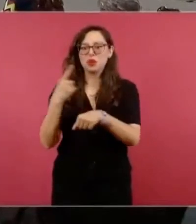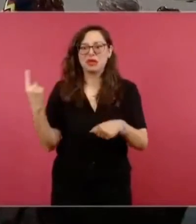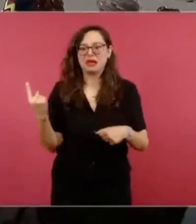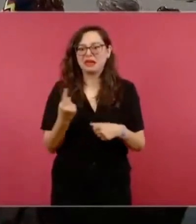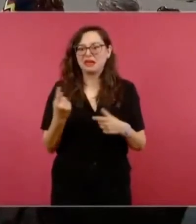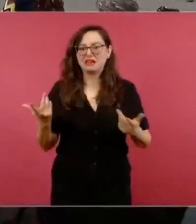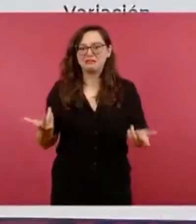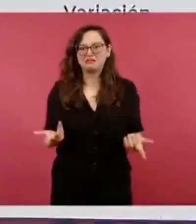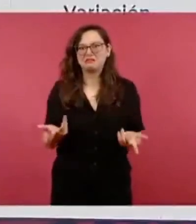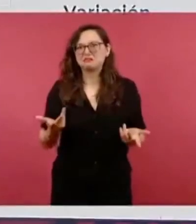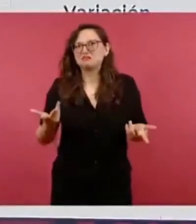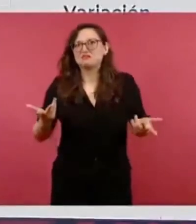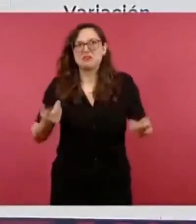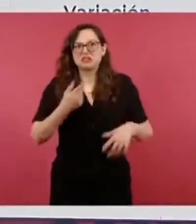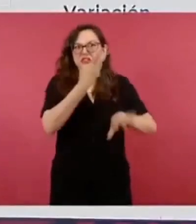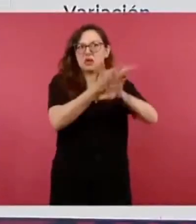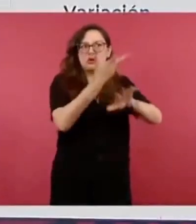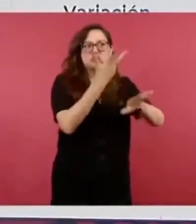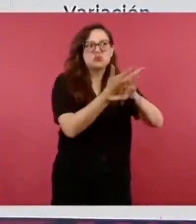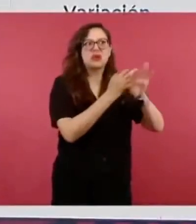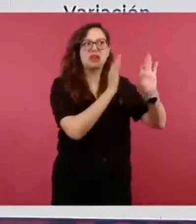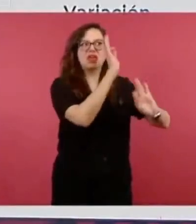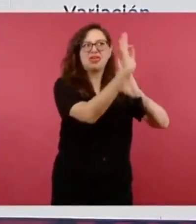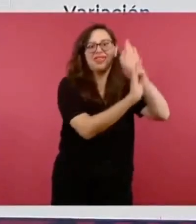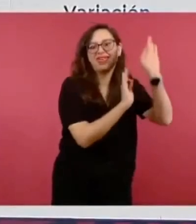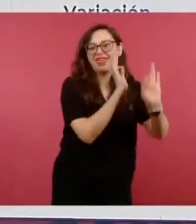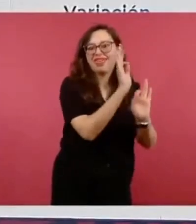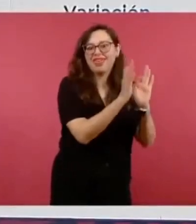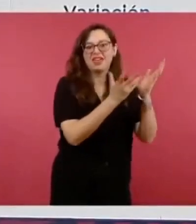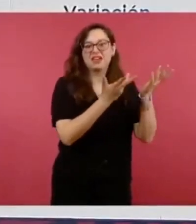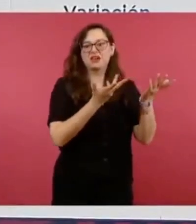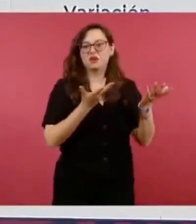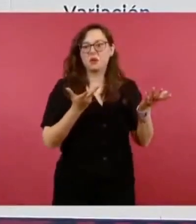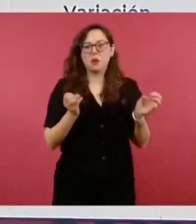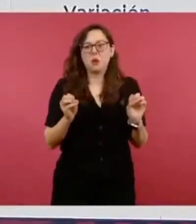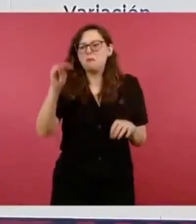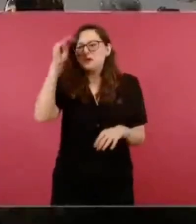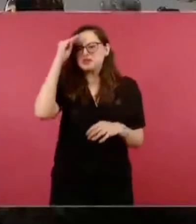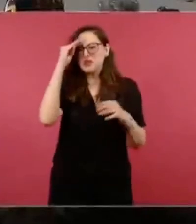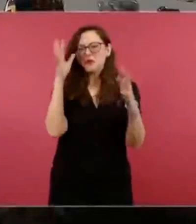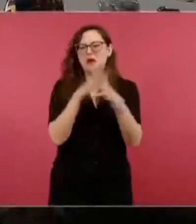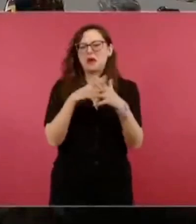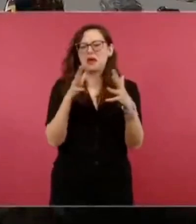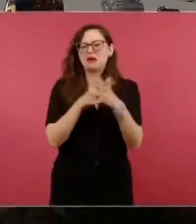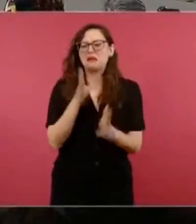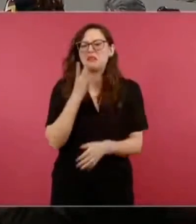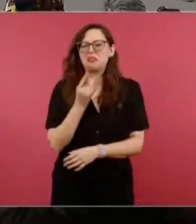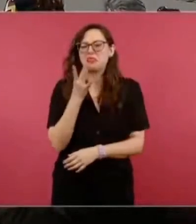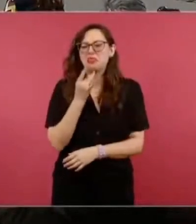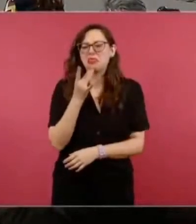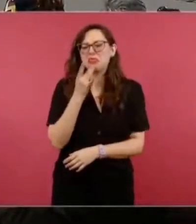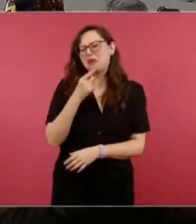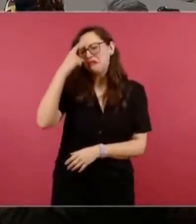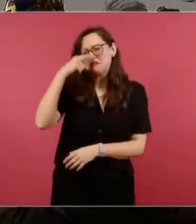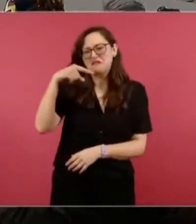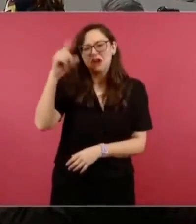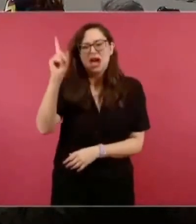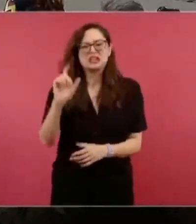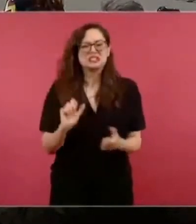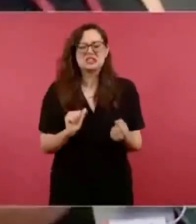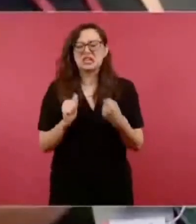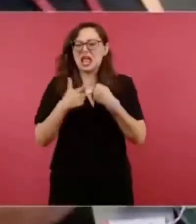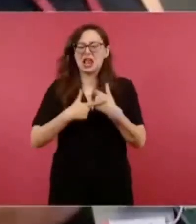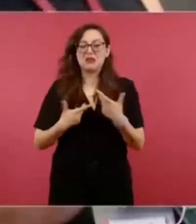o porque pensó que iba a ser un día de campo y que se iba a